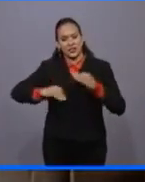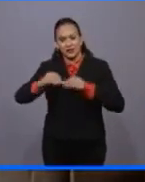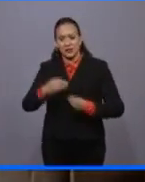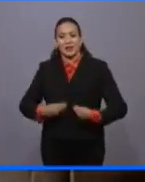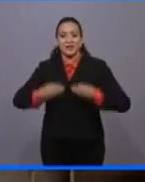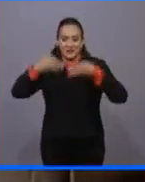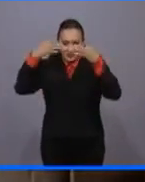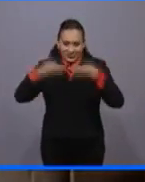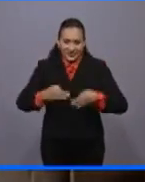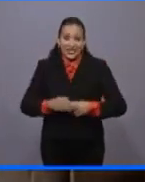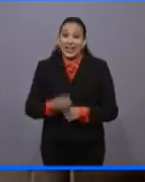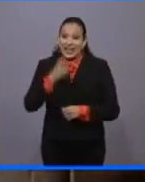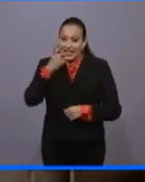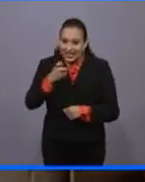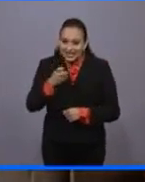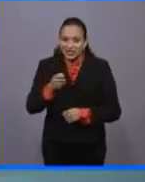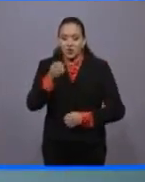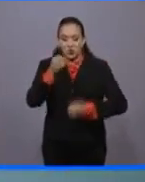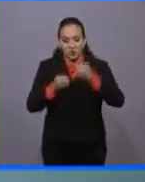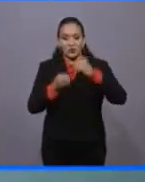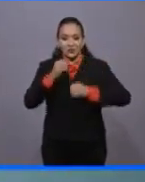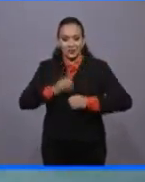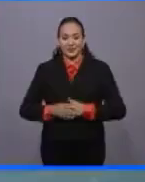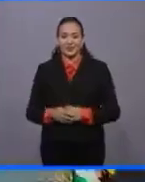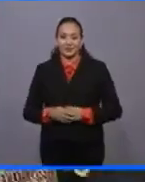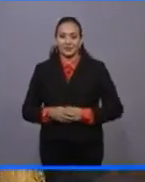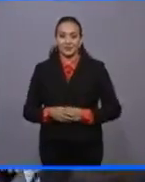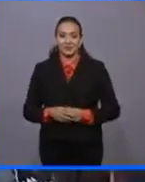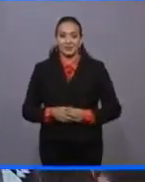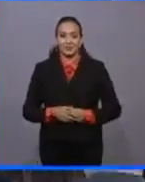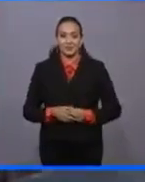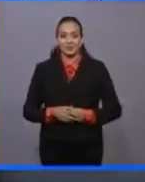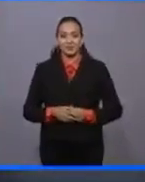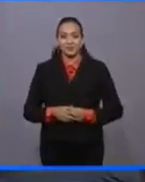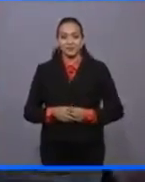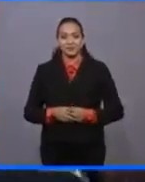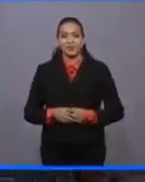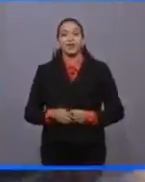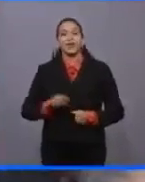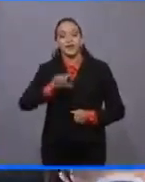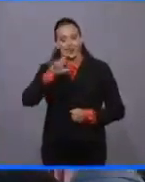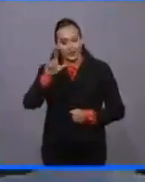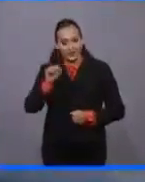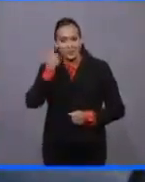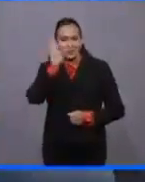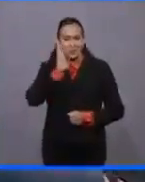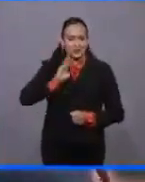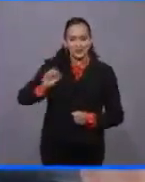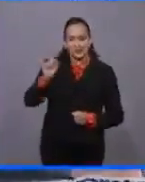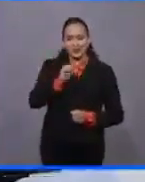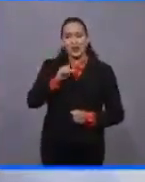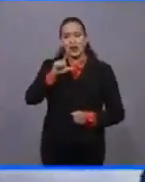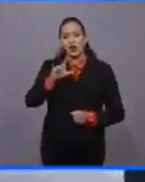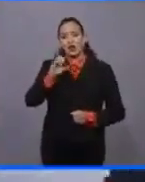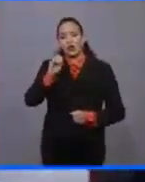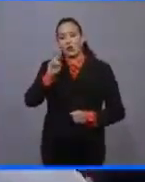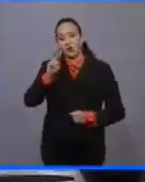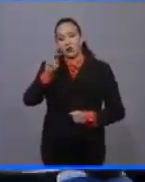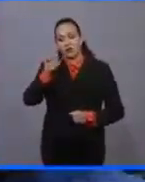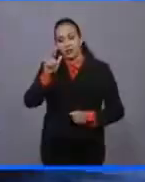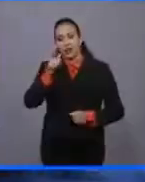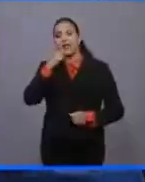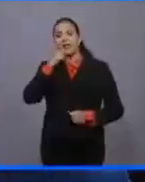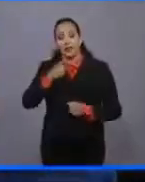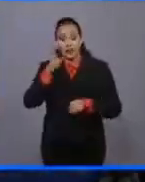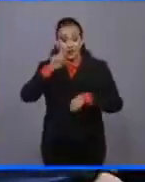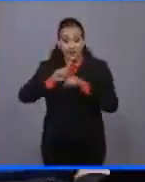dignidad. Eso es justicia. Por su parte, la ministra Loretta Ortiz Alf subrayó que conmemorar